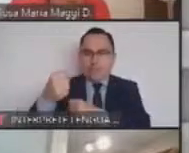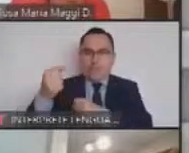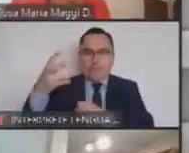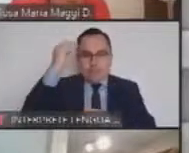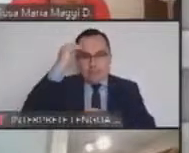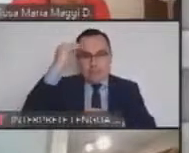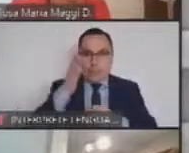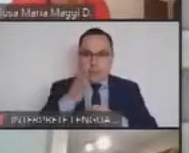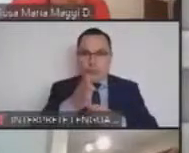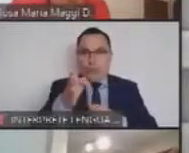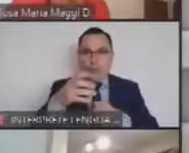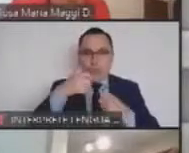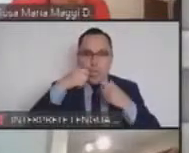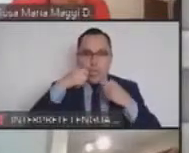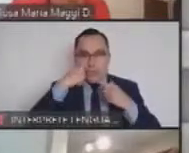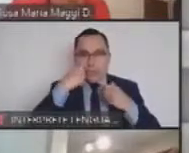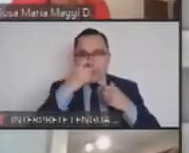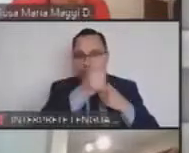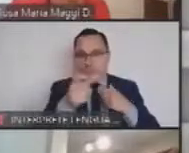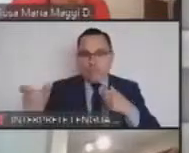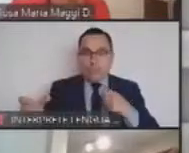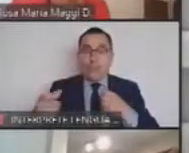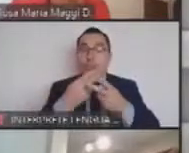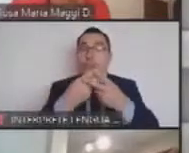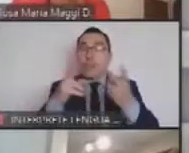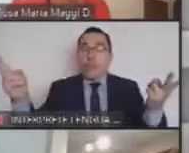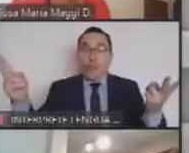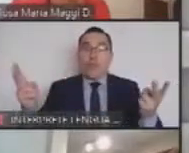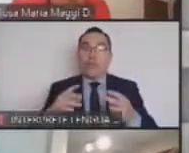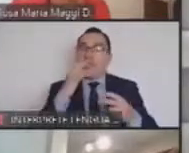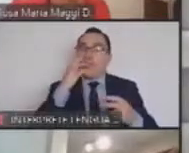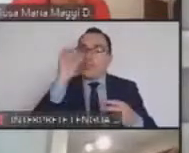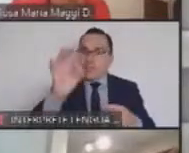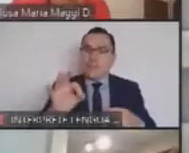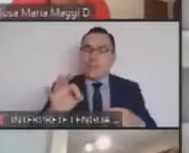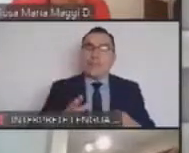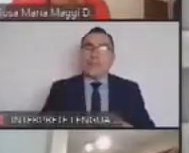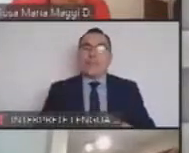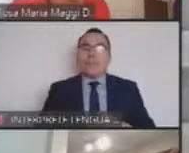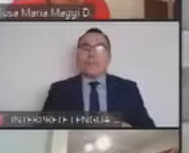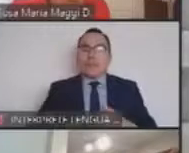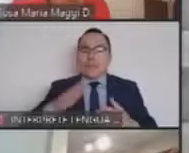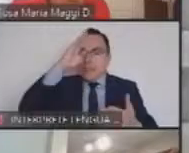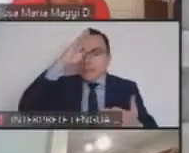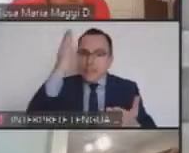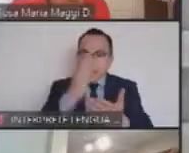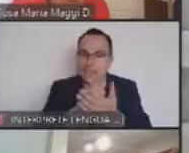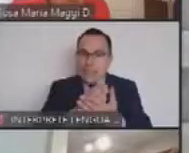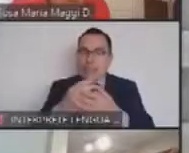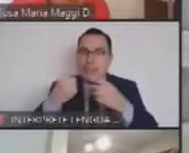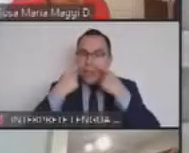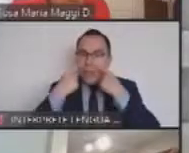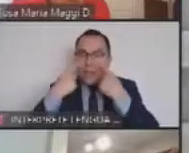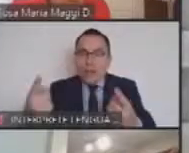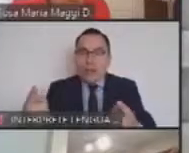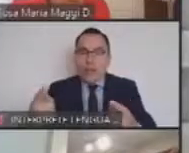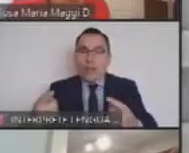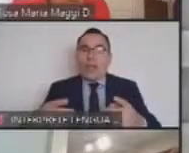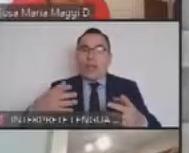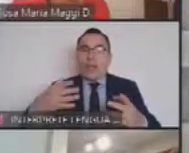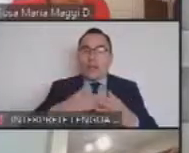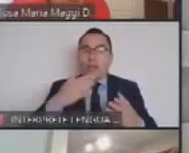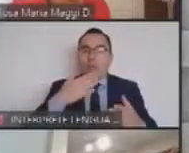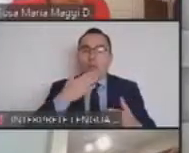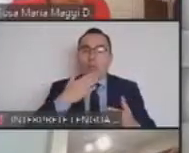conducta humana. Y en lo público se dice la que debe observarse, me refiero a conducta, en